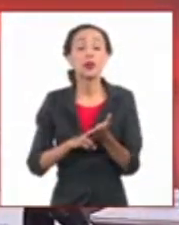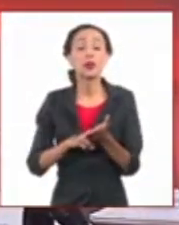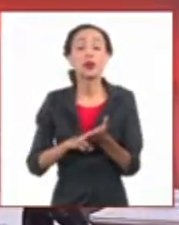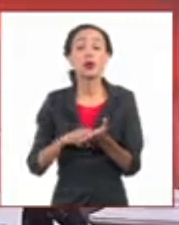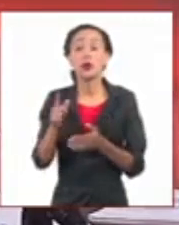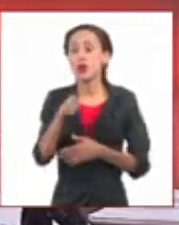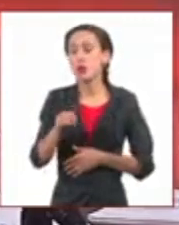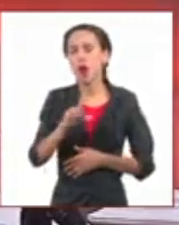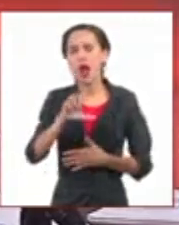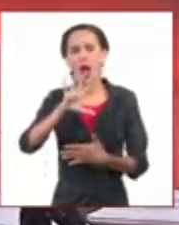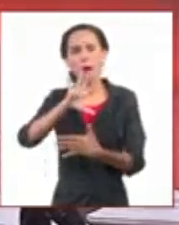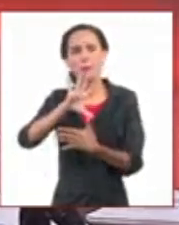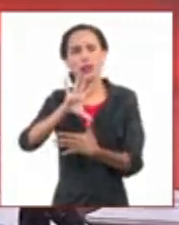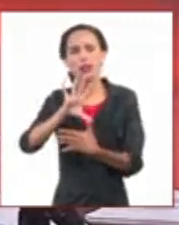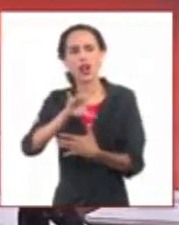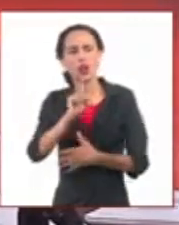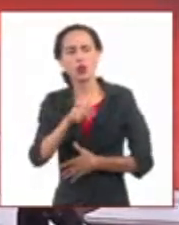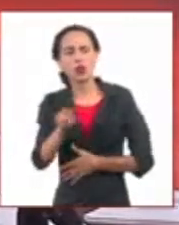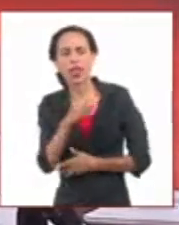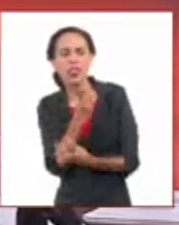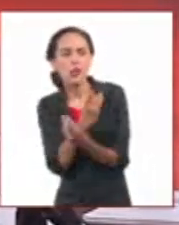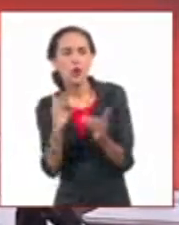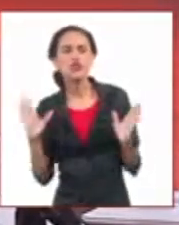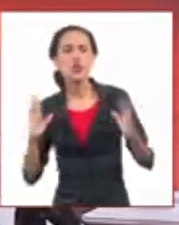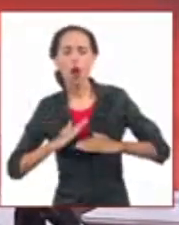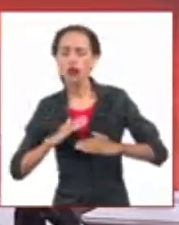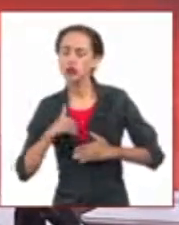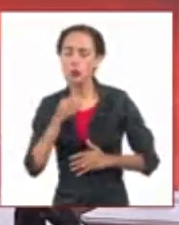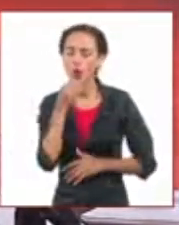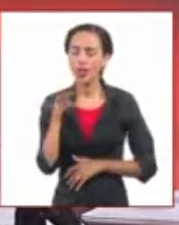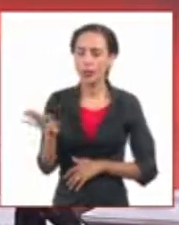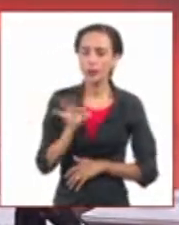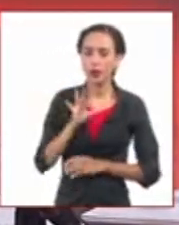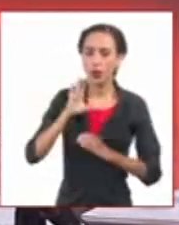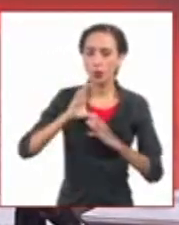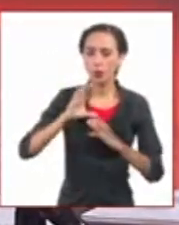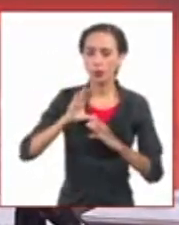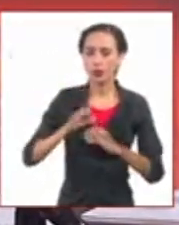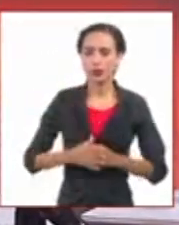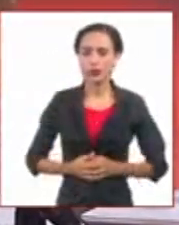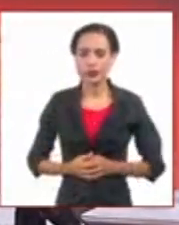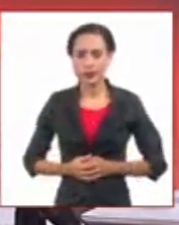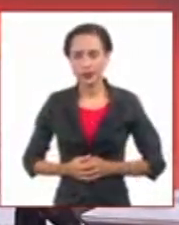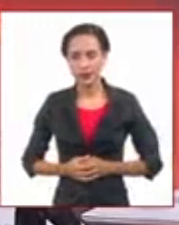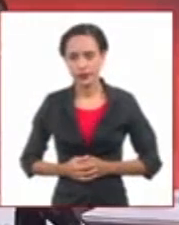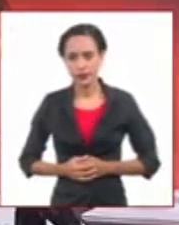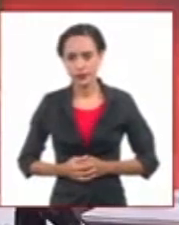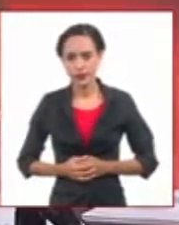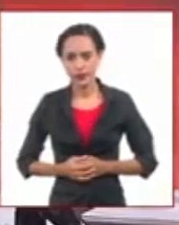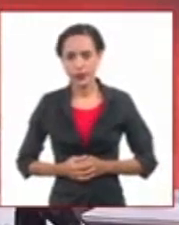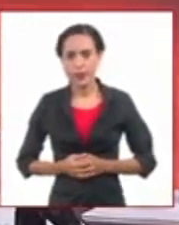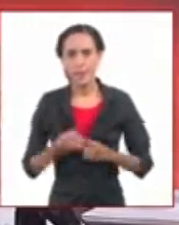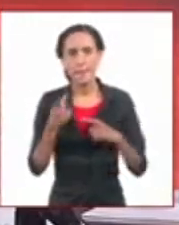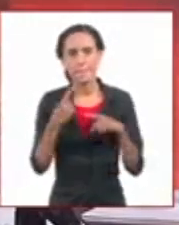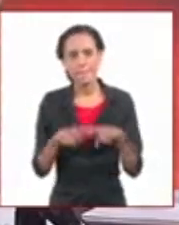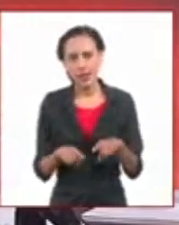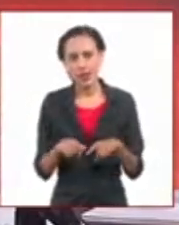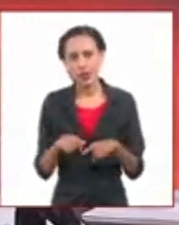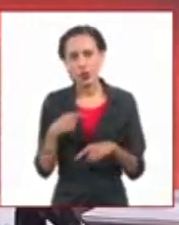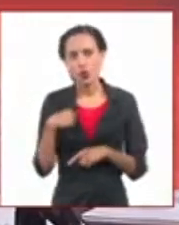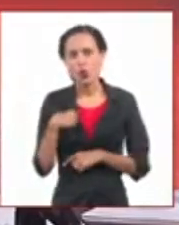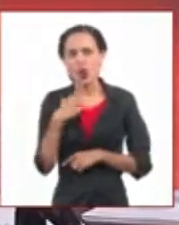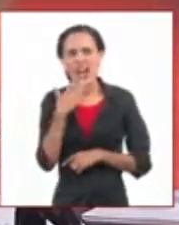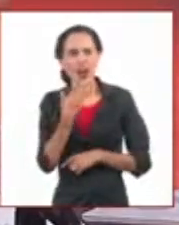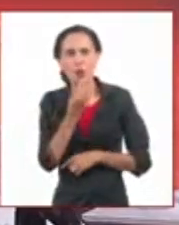no tengan posturas democráticas pero que que porque se puede lograr con todo esto